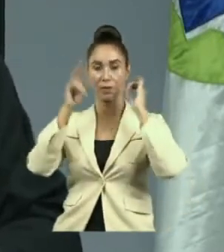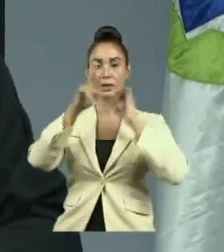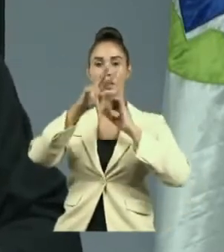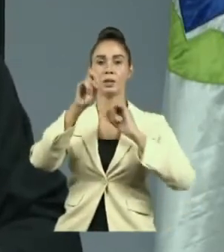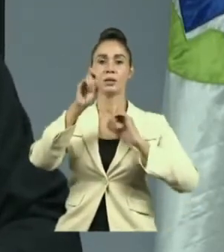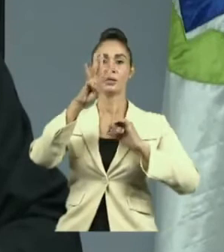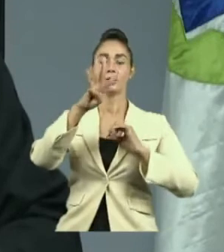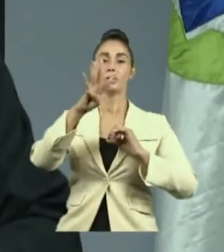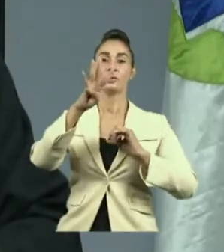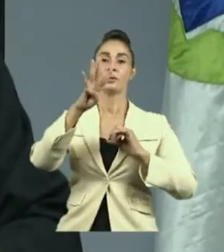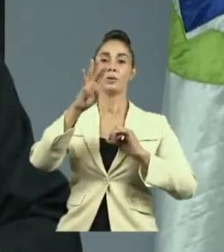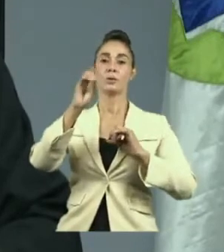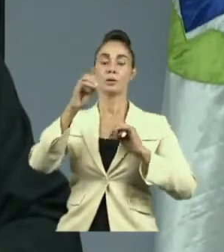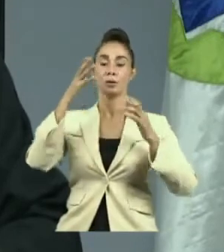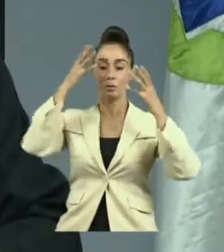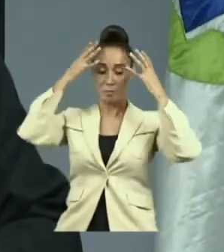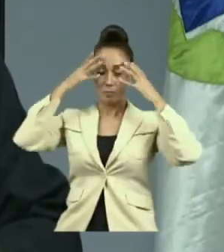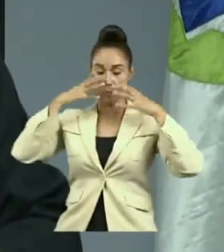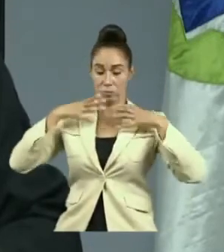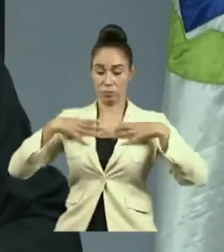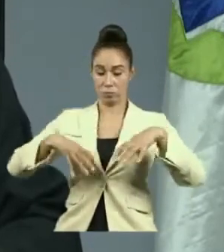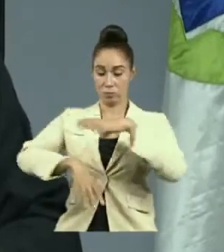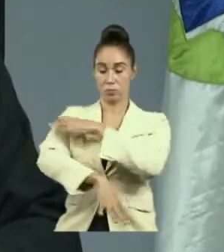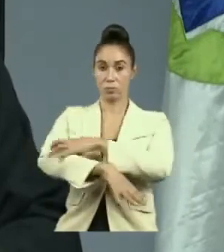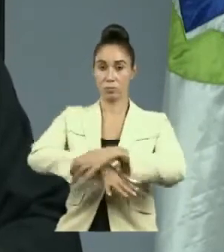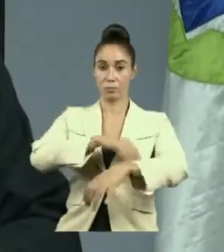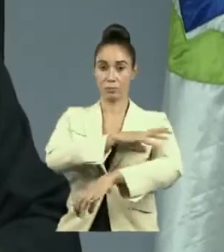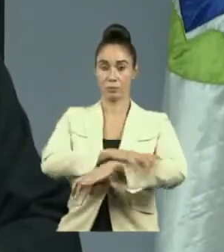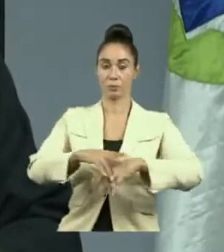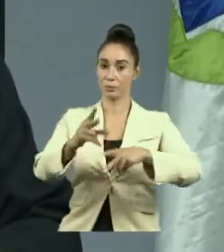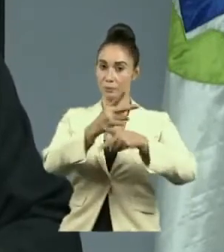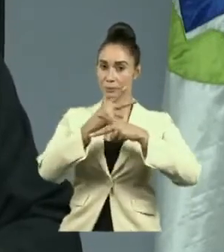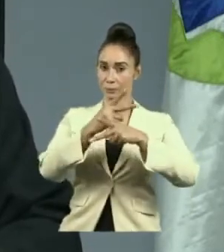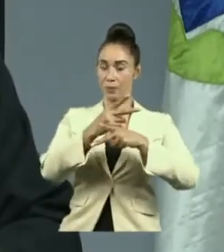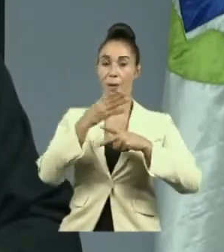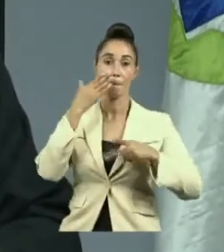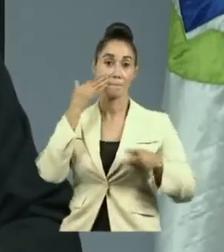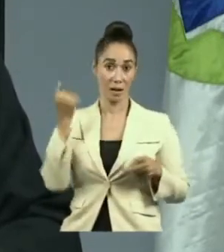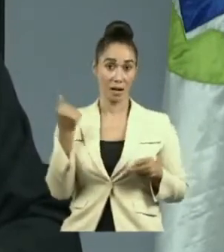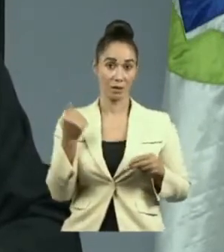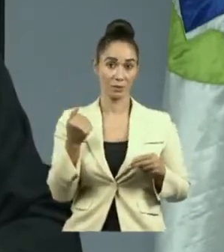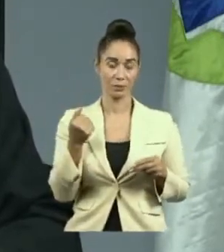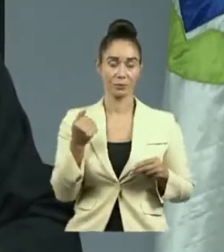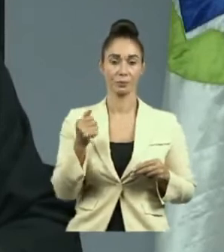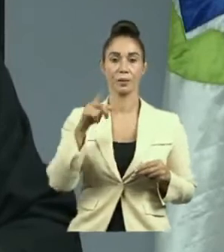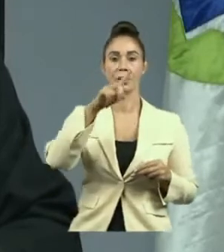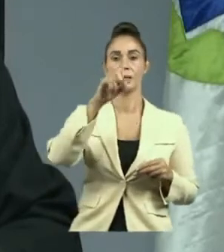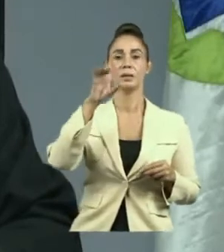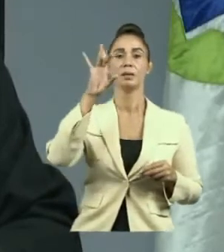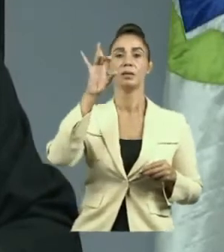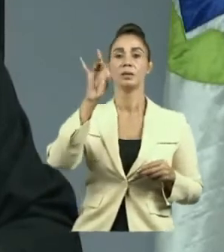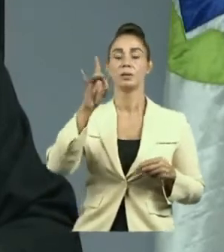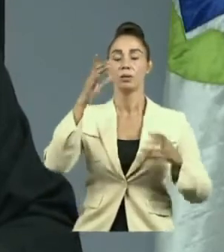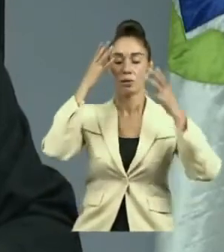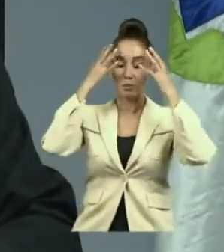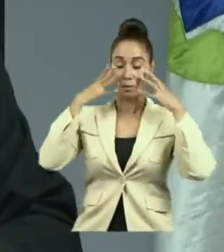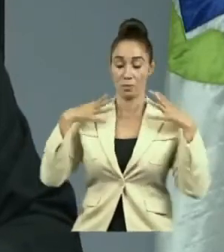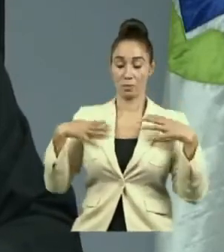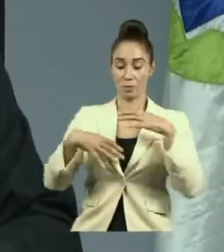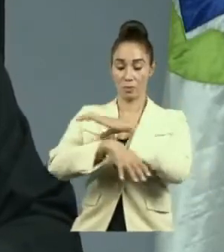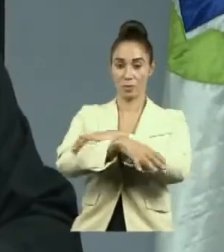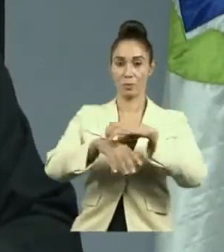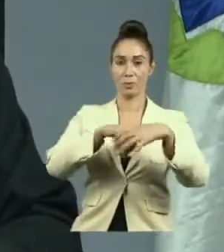240 trajes vivos de bioseguridad de color blanco y 108 trajes de bioseguridad